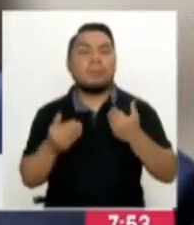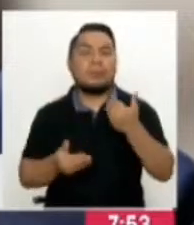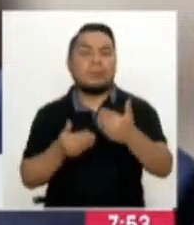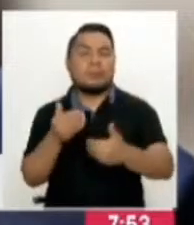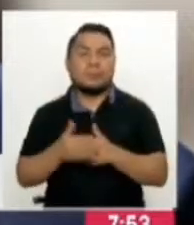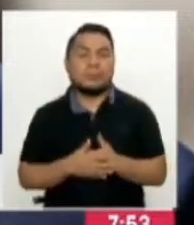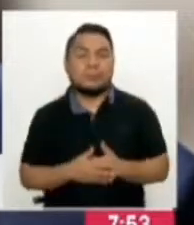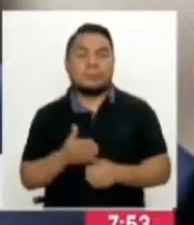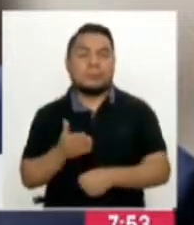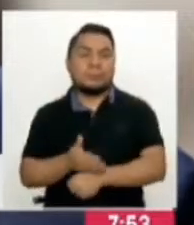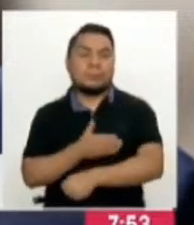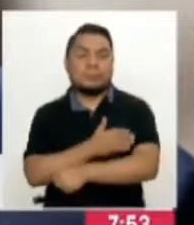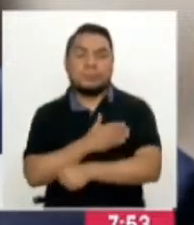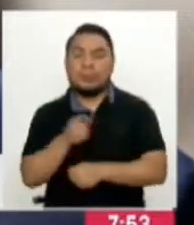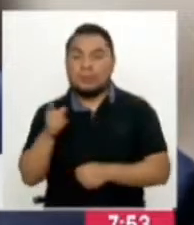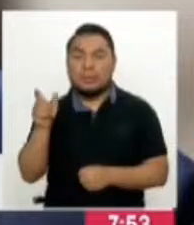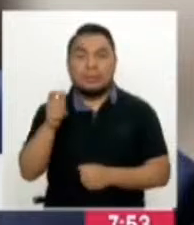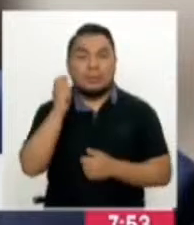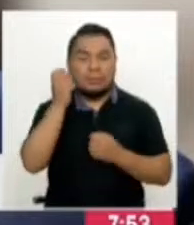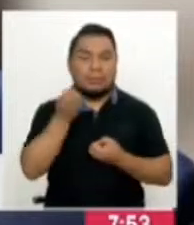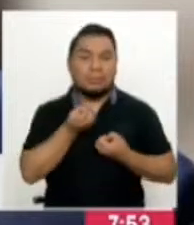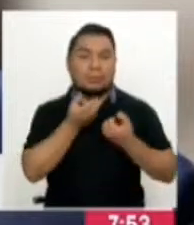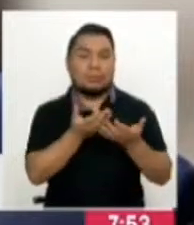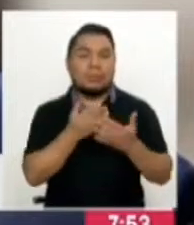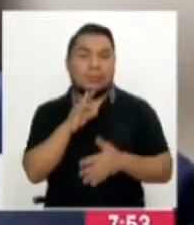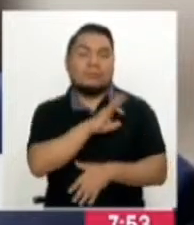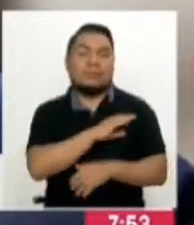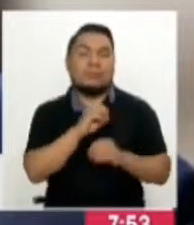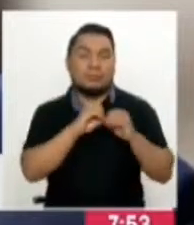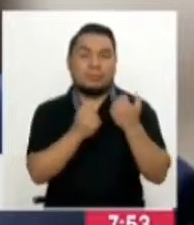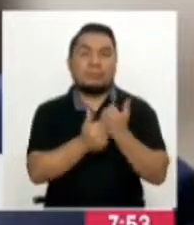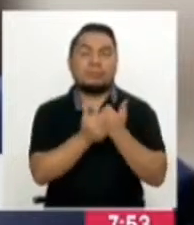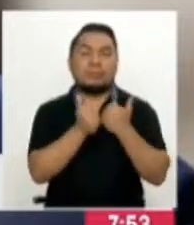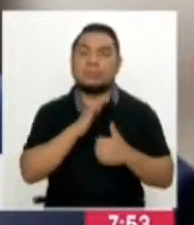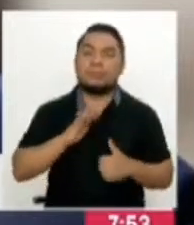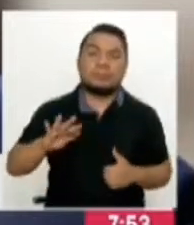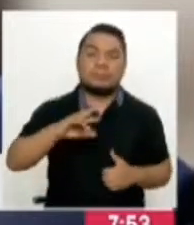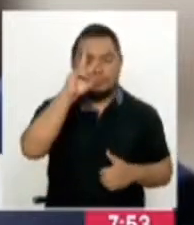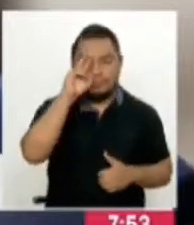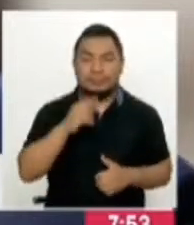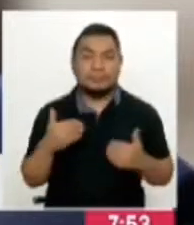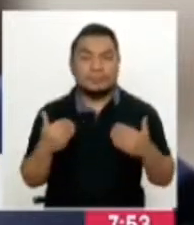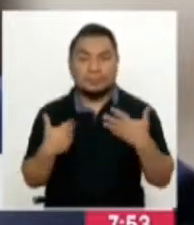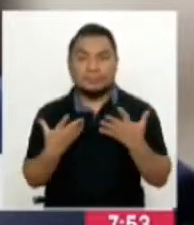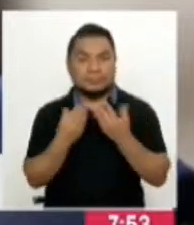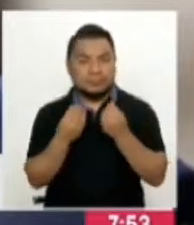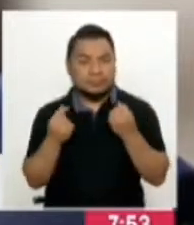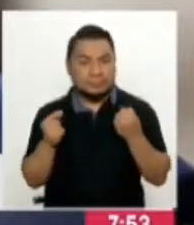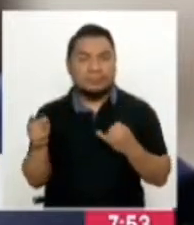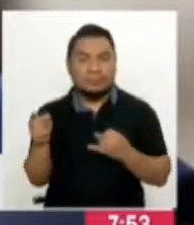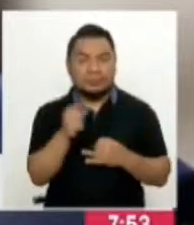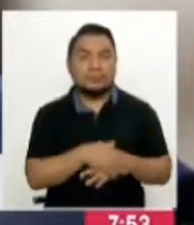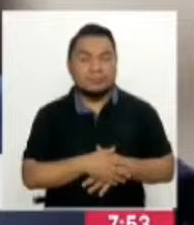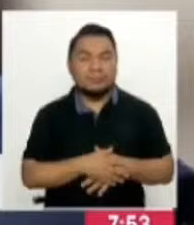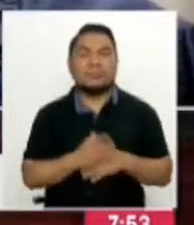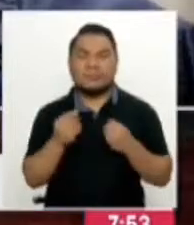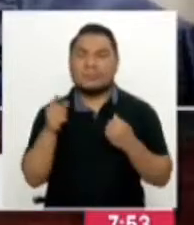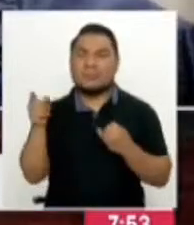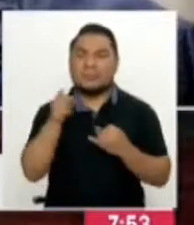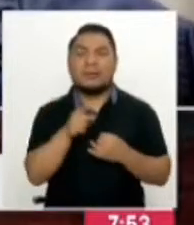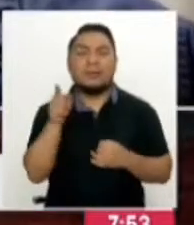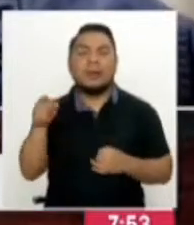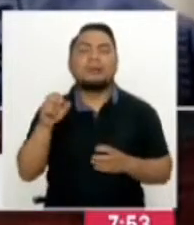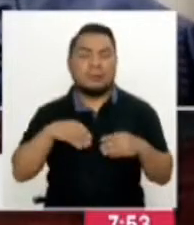llevado el procedimiento de colaboración eficaz por nuestros fiscales de crimen organizado a nivel nacional. Tenemos varios casos de